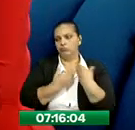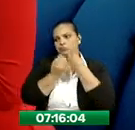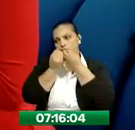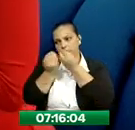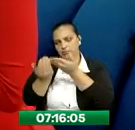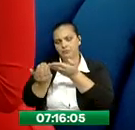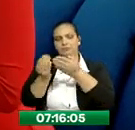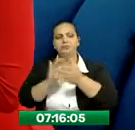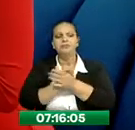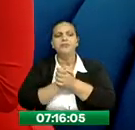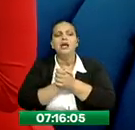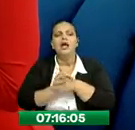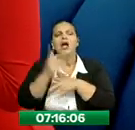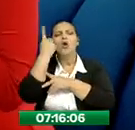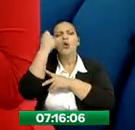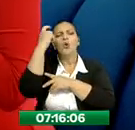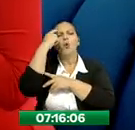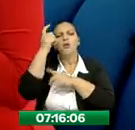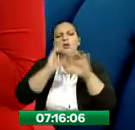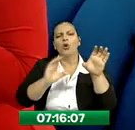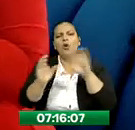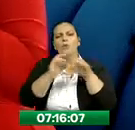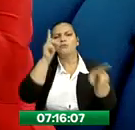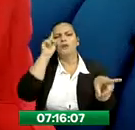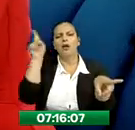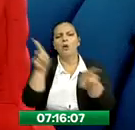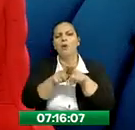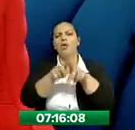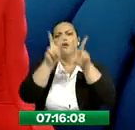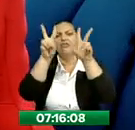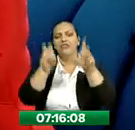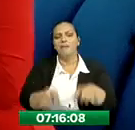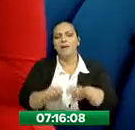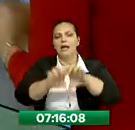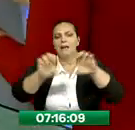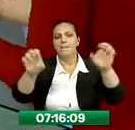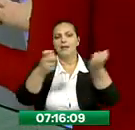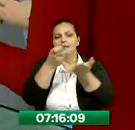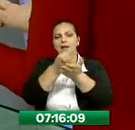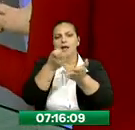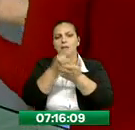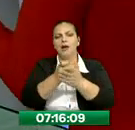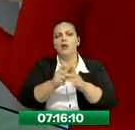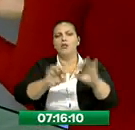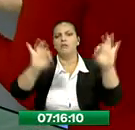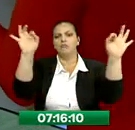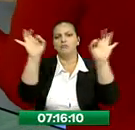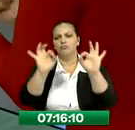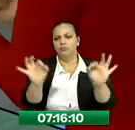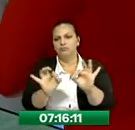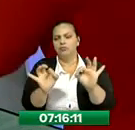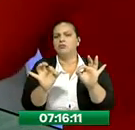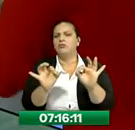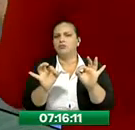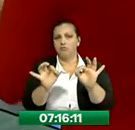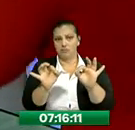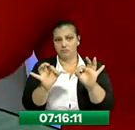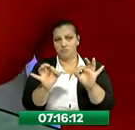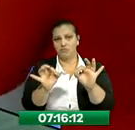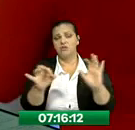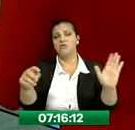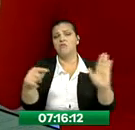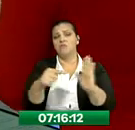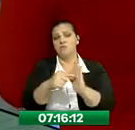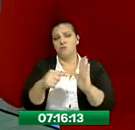que se estableció con el gobierno nacional para dar paso a la electrificación de las camaroneras y en ese sentido poder bajar el costo